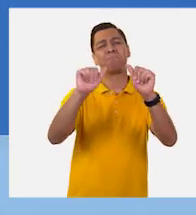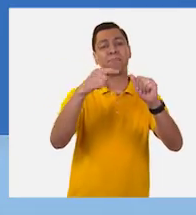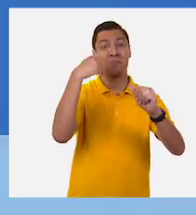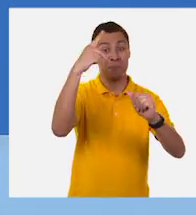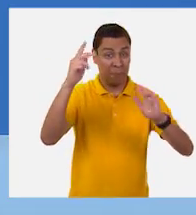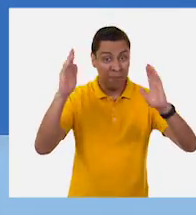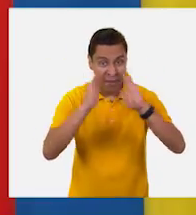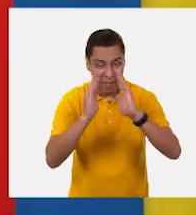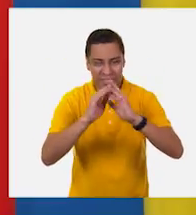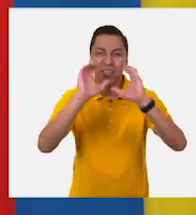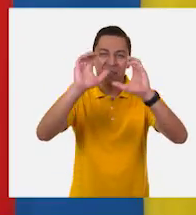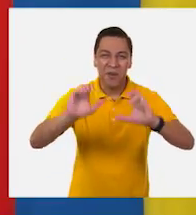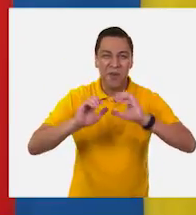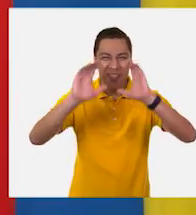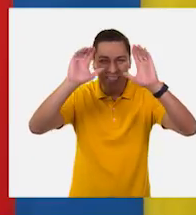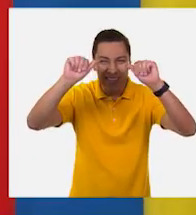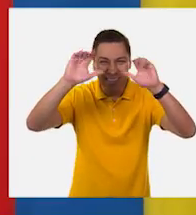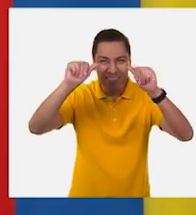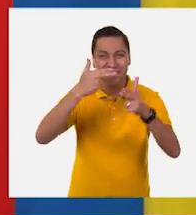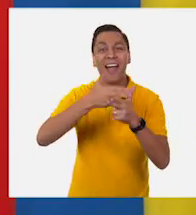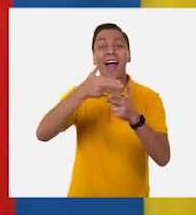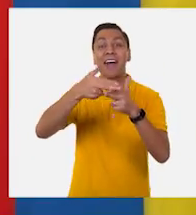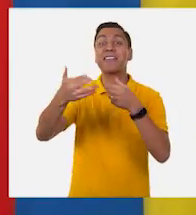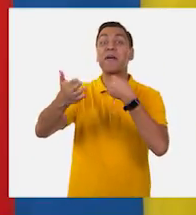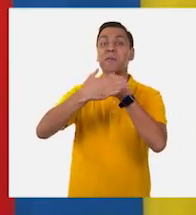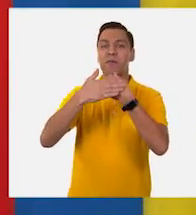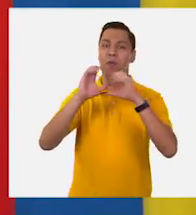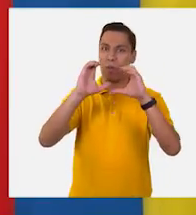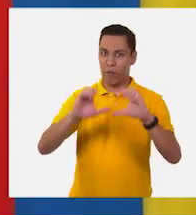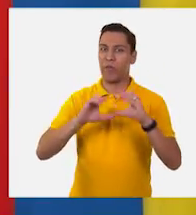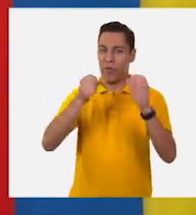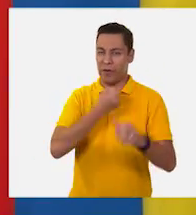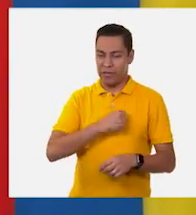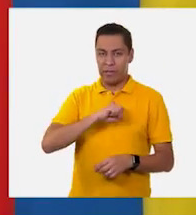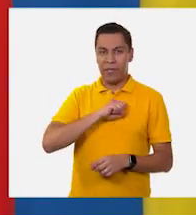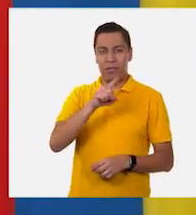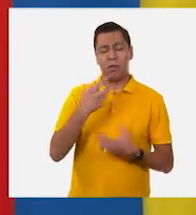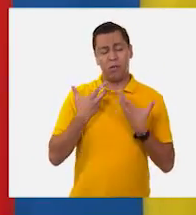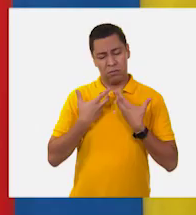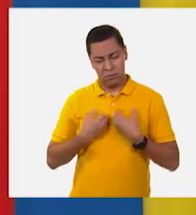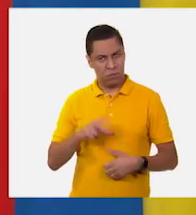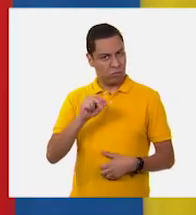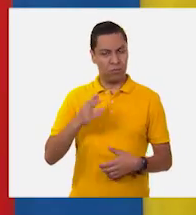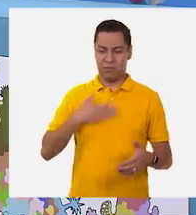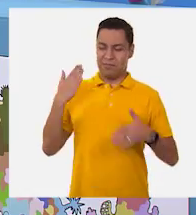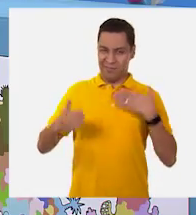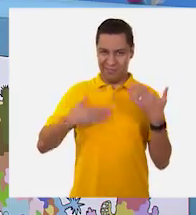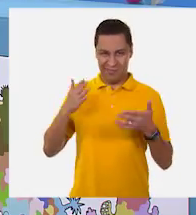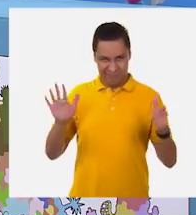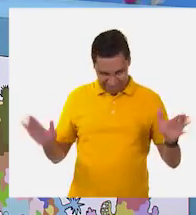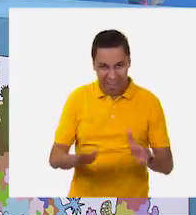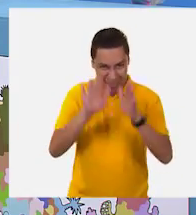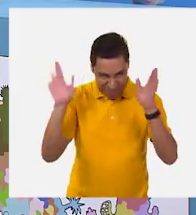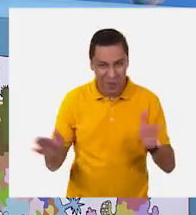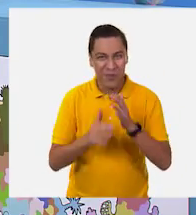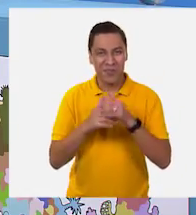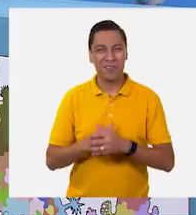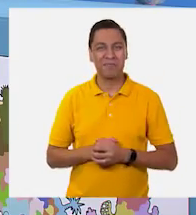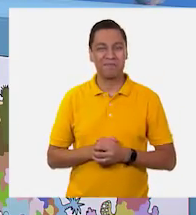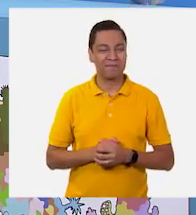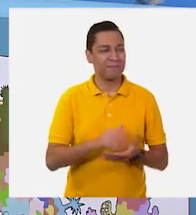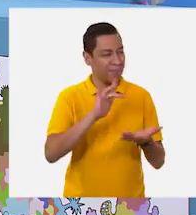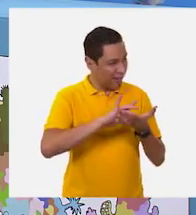casunchetina. Hasta la próxima. Cuídense muchísimo y tengan mucho ánimo. Maestro Uciel Pérez, muchísimas gracias por la clase